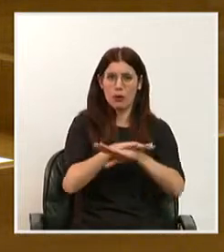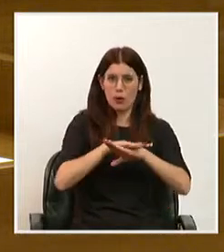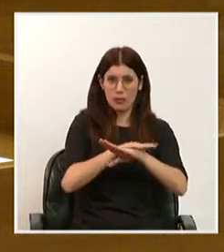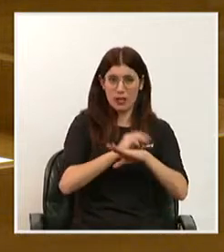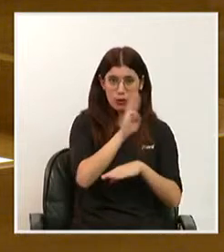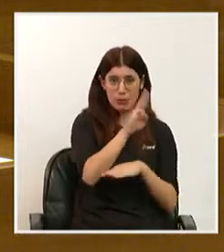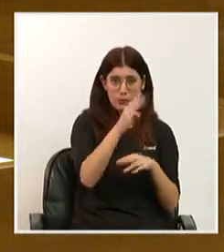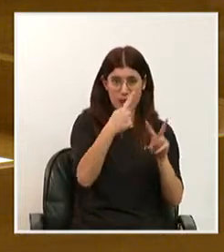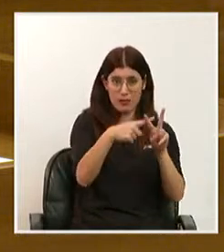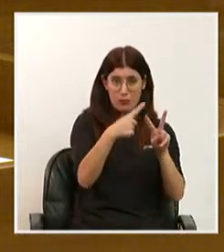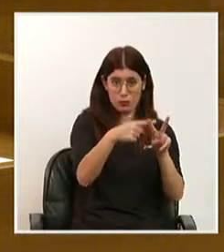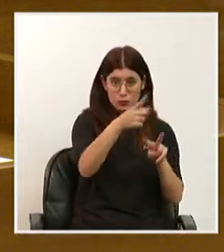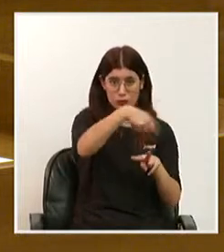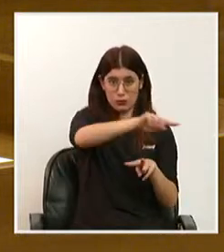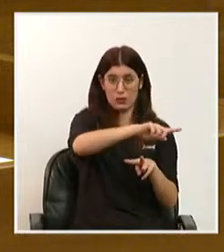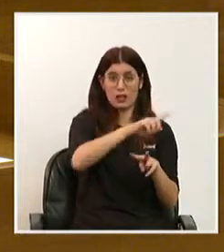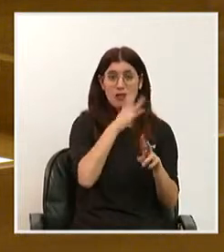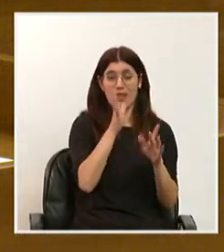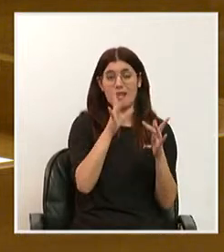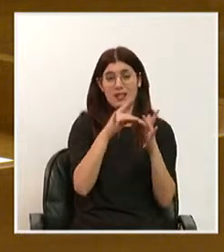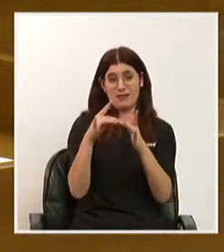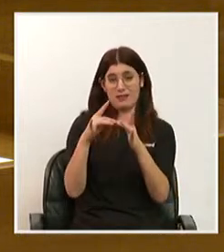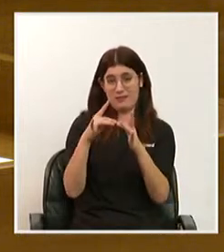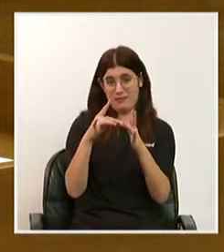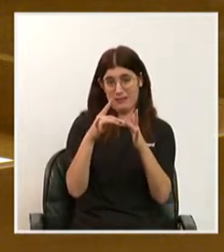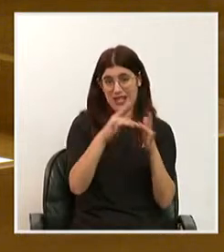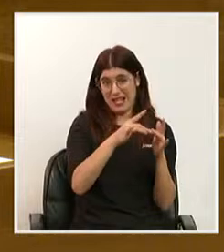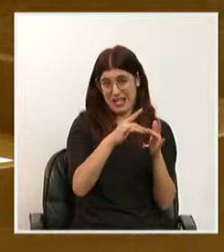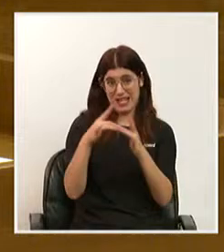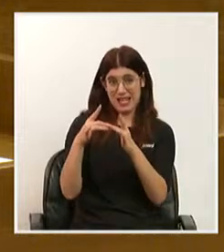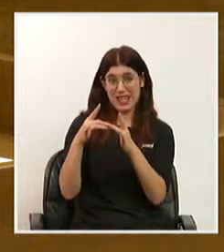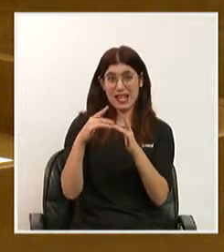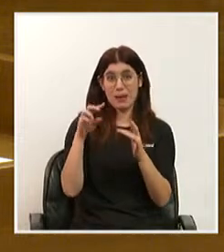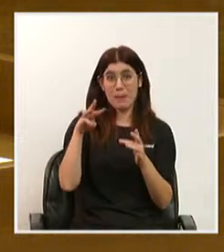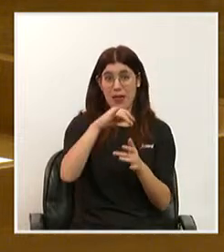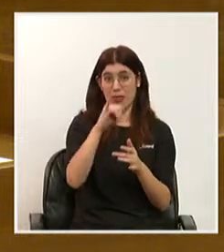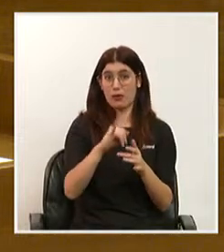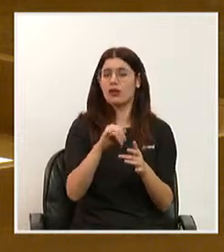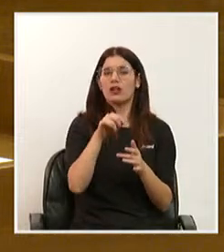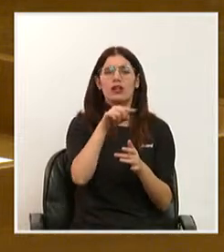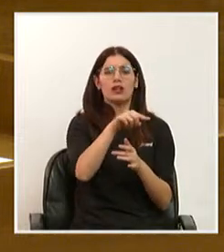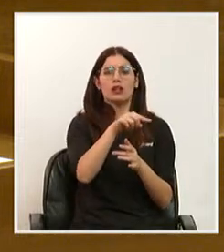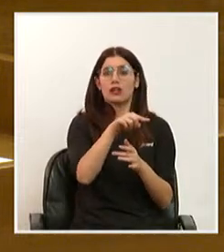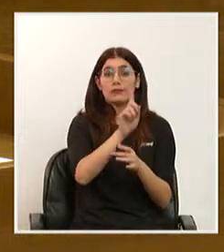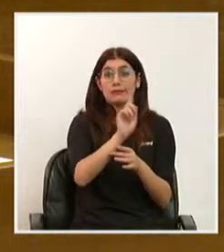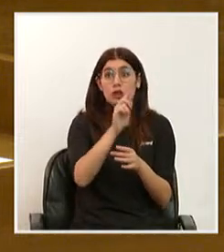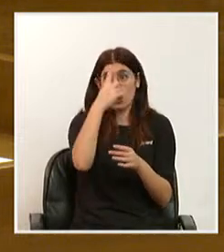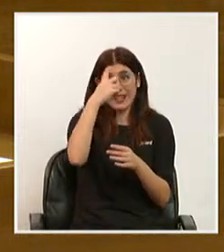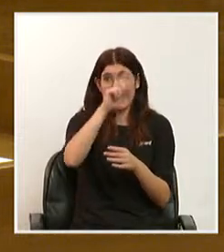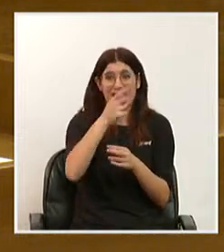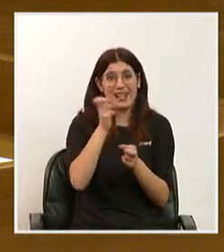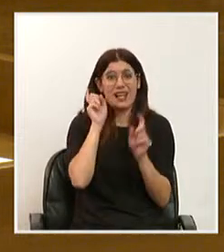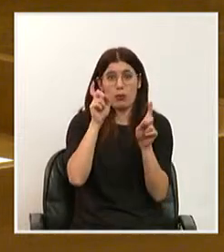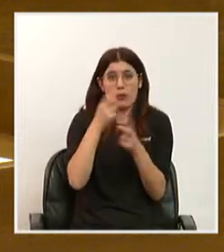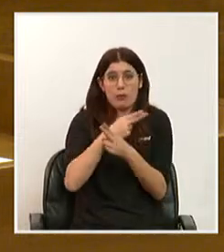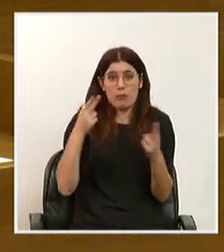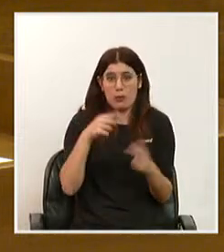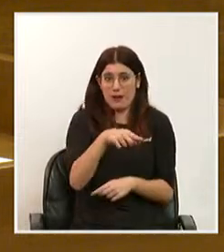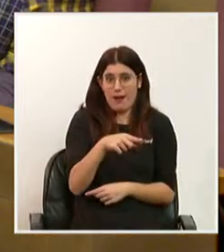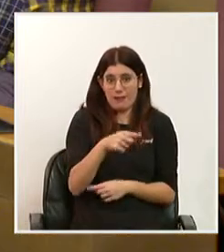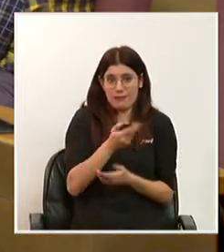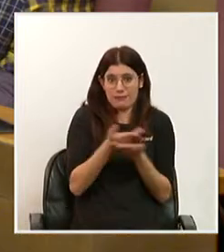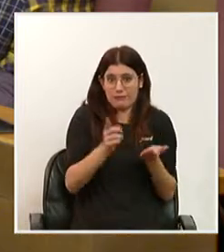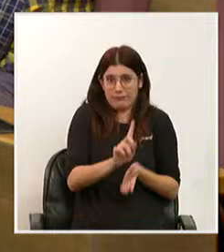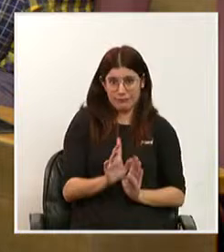y vox queca el señor mazón no cre en la educación pública y